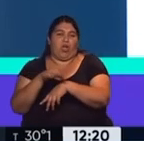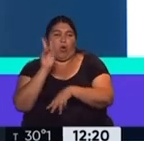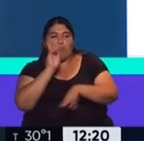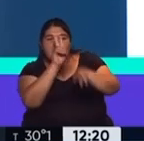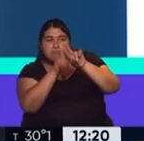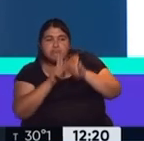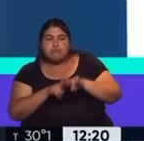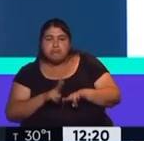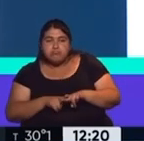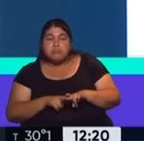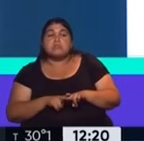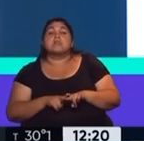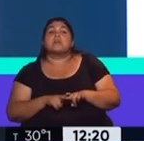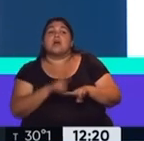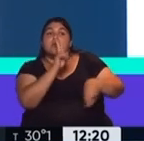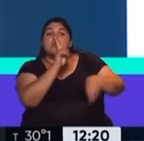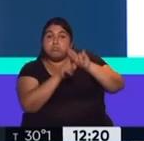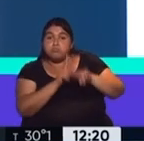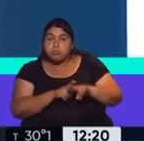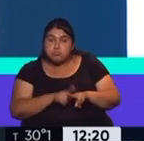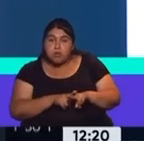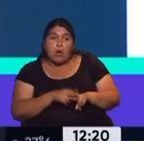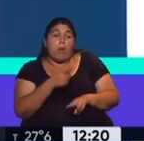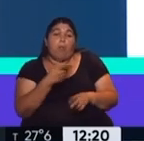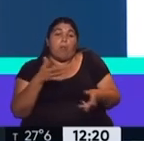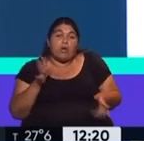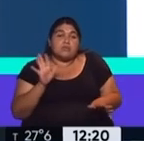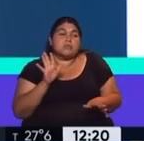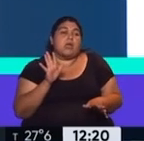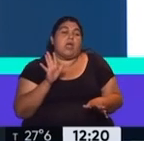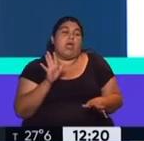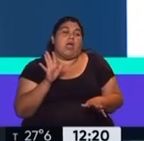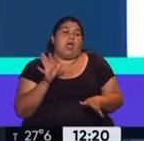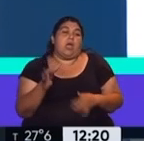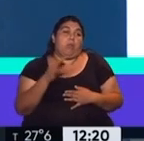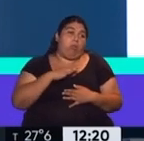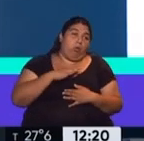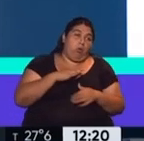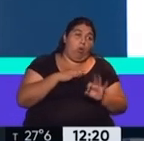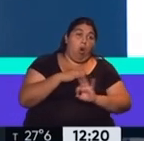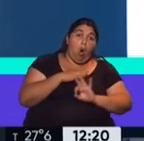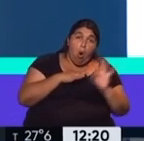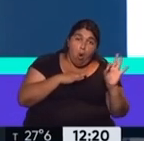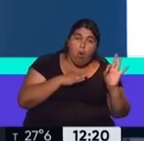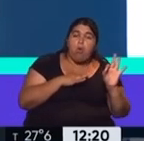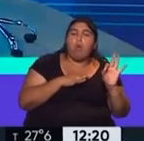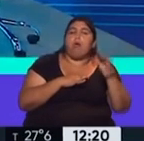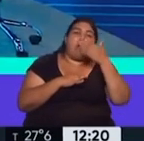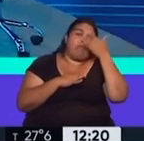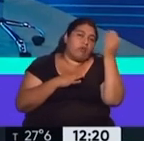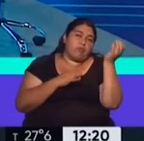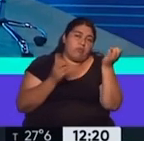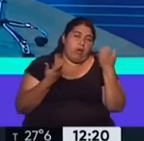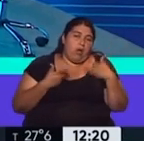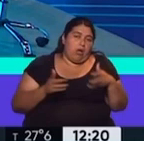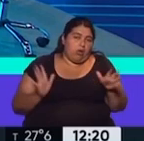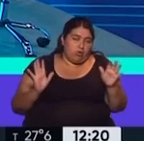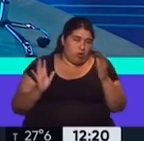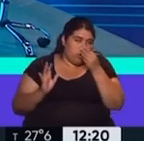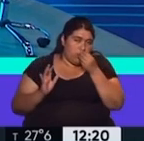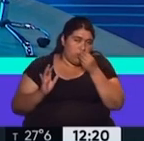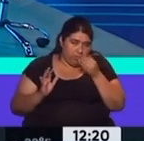profesional determine si es una posible causa de kobe o es otro tipo de una gripe otro tipo